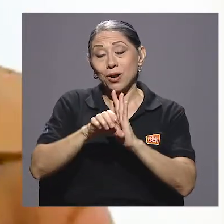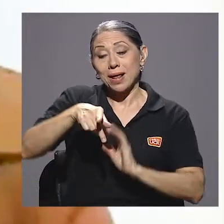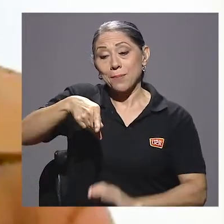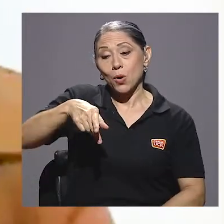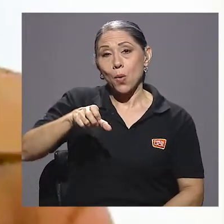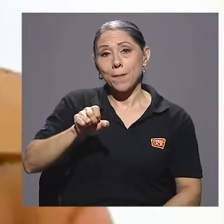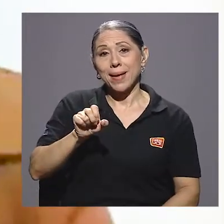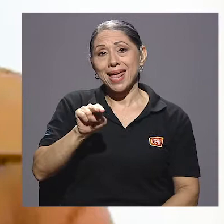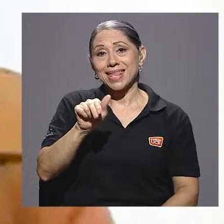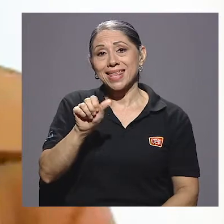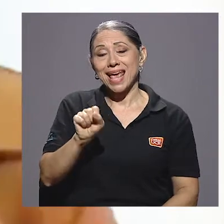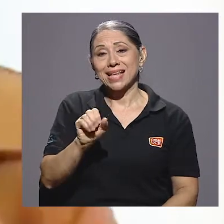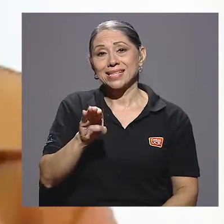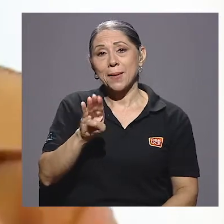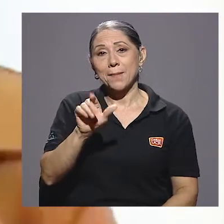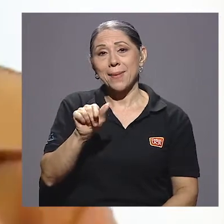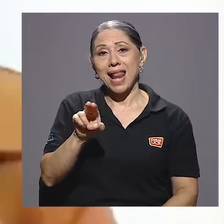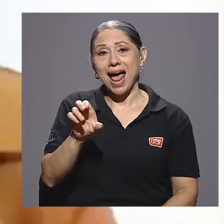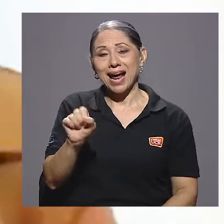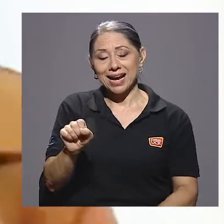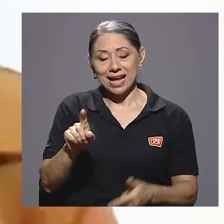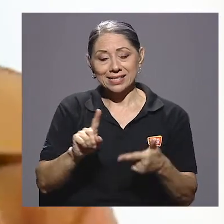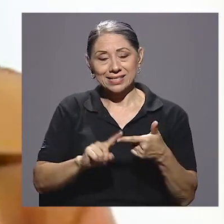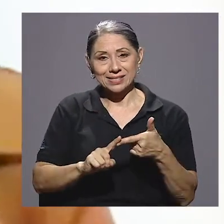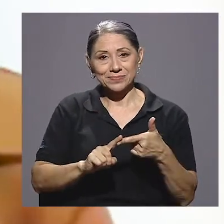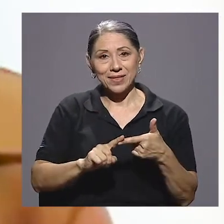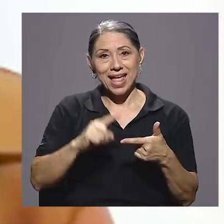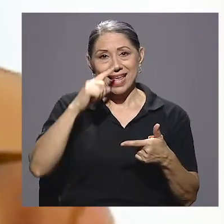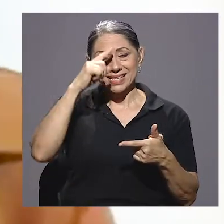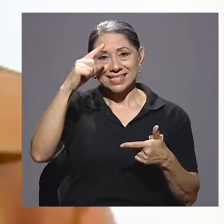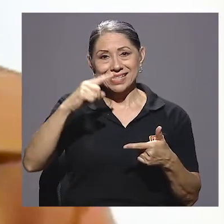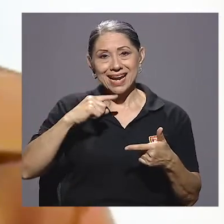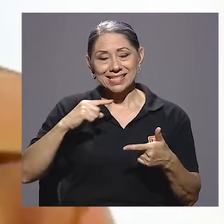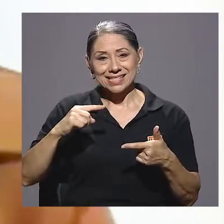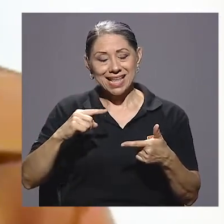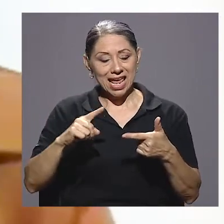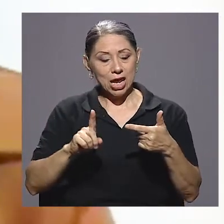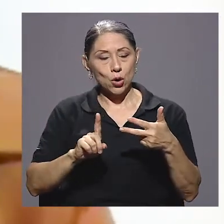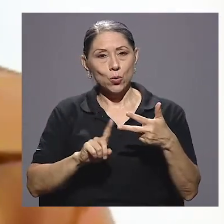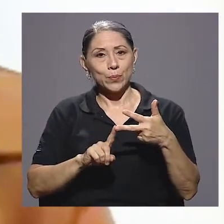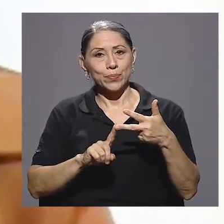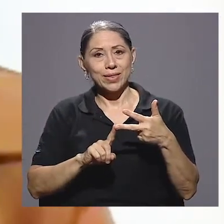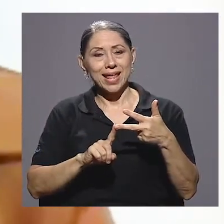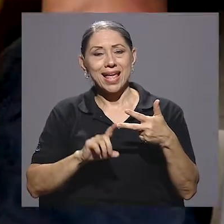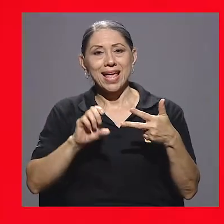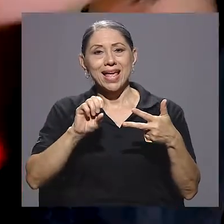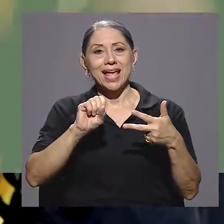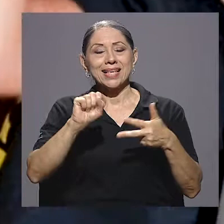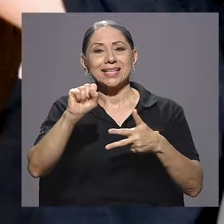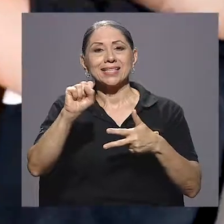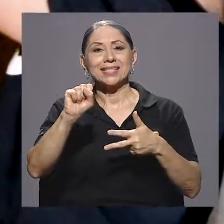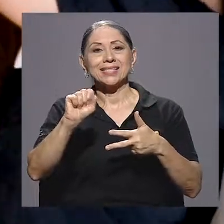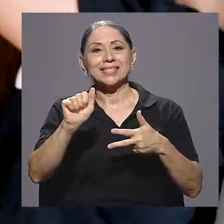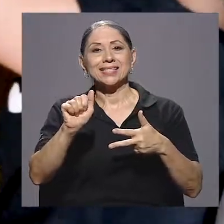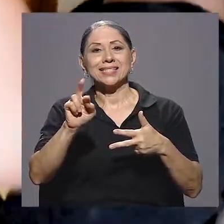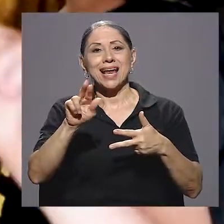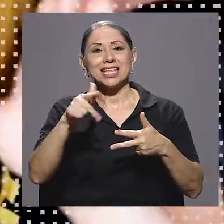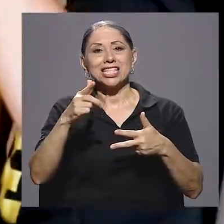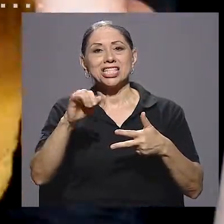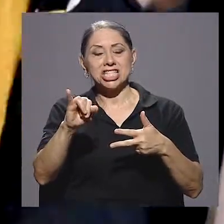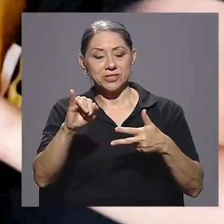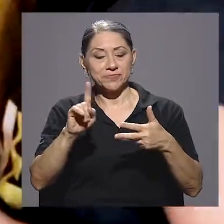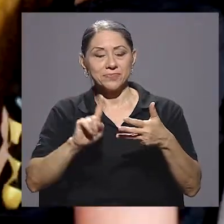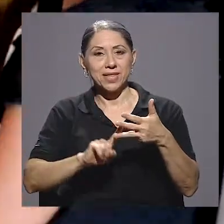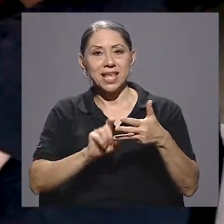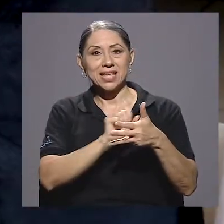distrito de Peñas Blancas, el cantón de Cercero, el cantón de Sarchí, y en